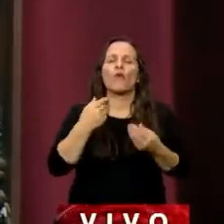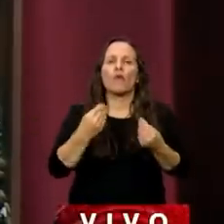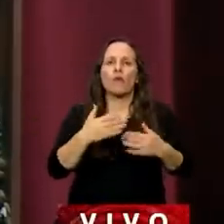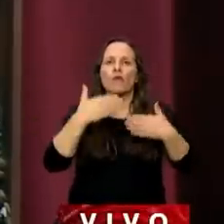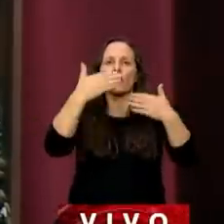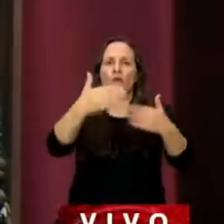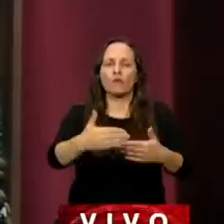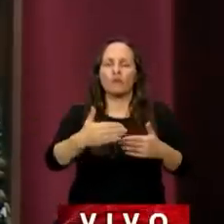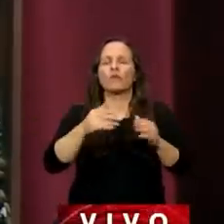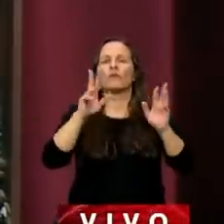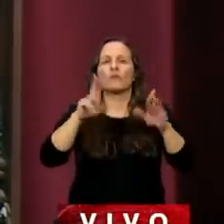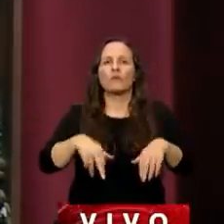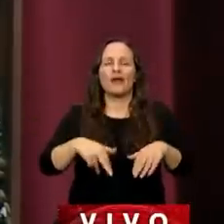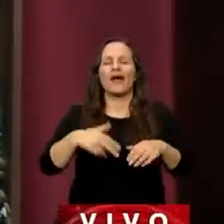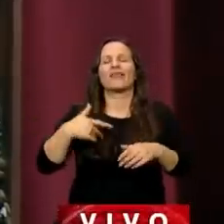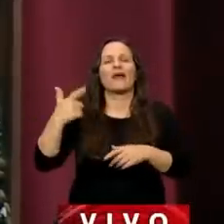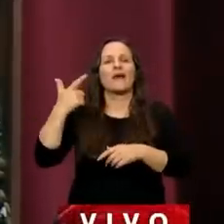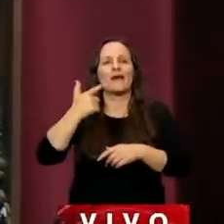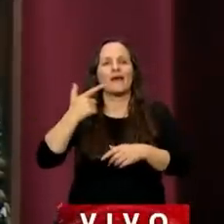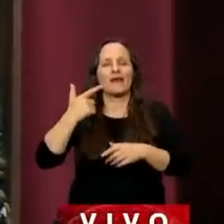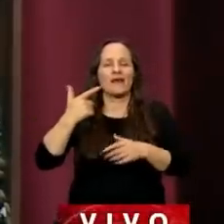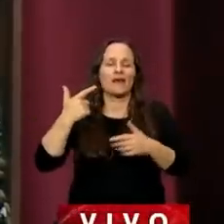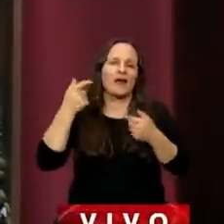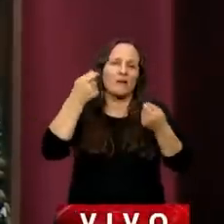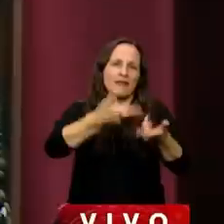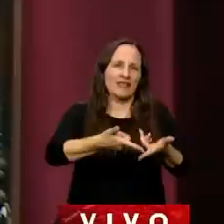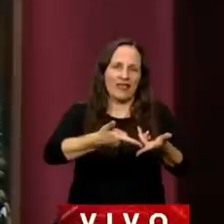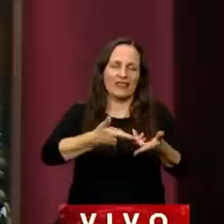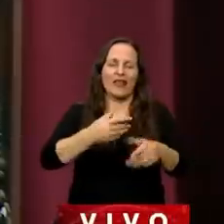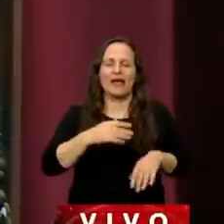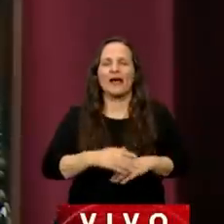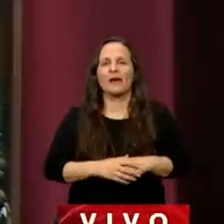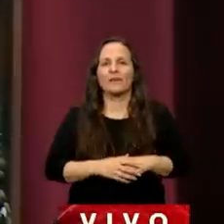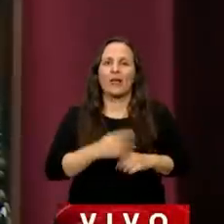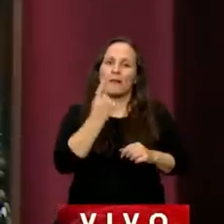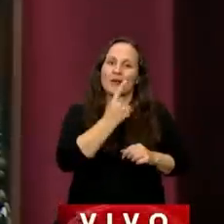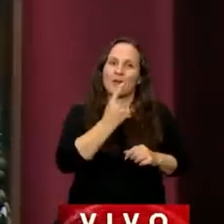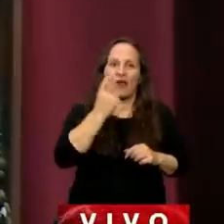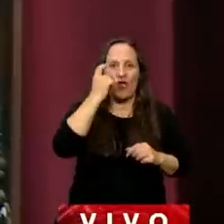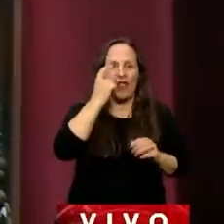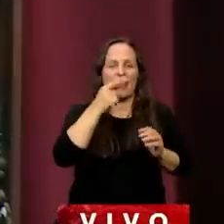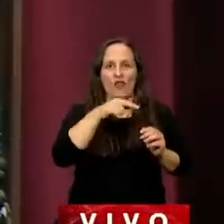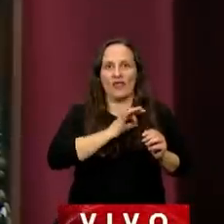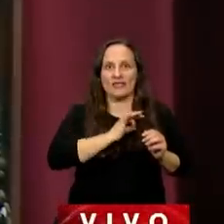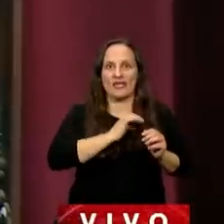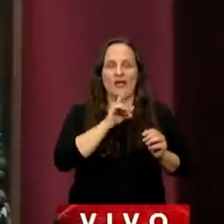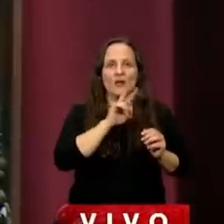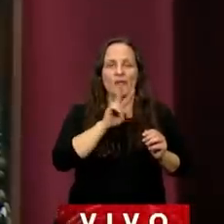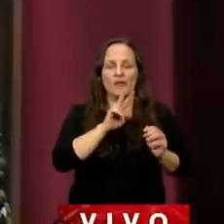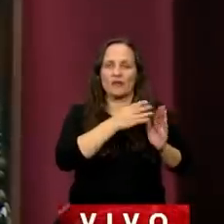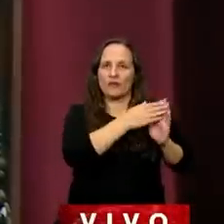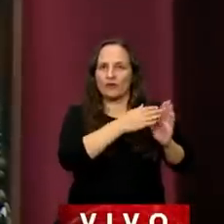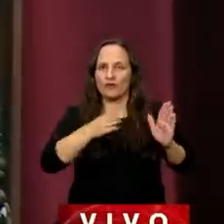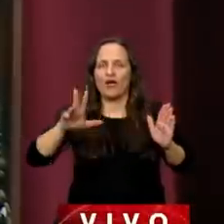la vigencia del Programa Nacional de Entrega Voluntaria de Armas de Fuego a partir del 1 de enero del 2022 hasta el 31